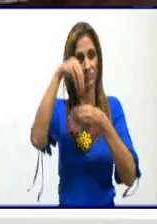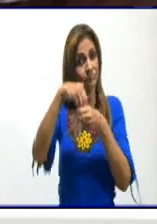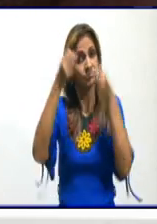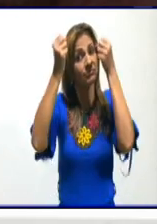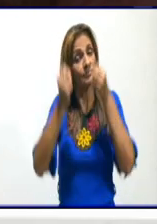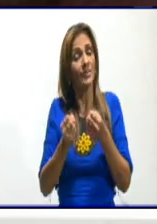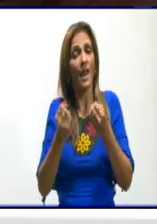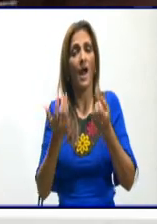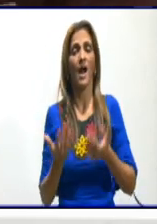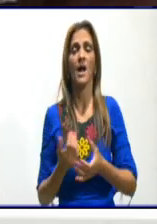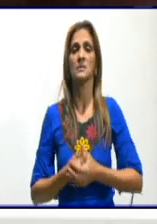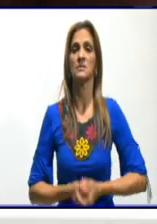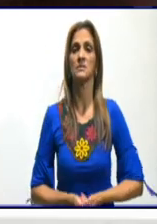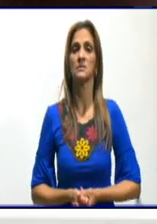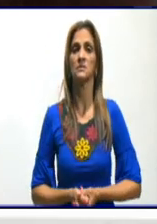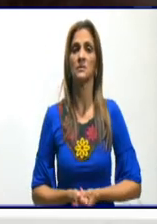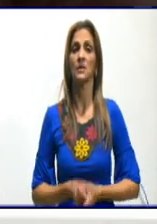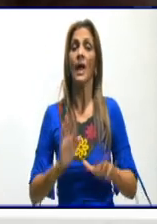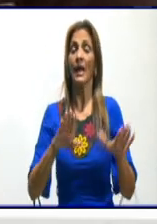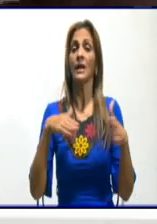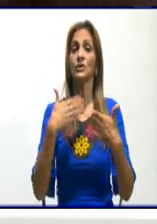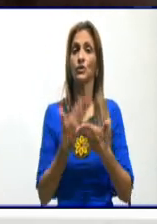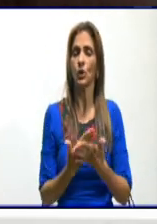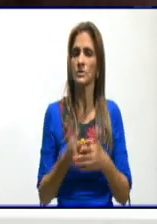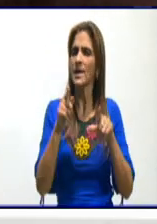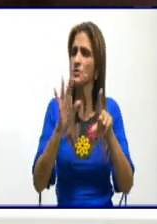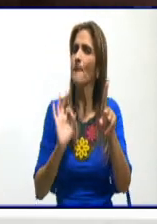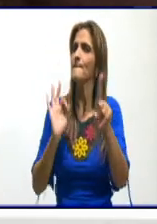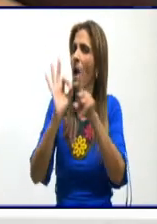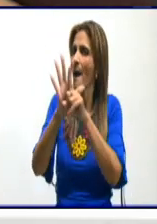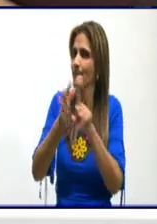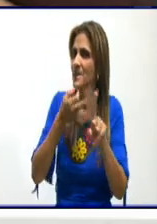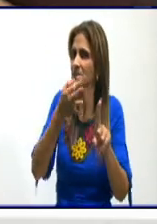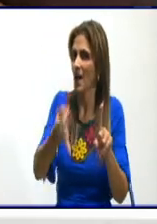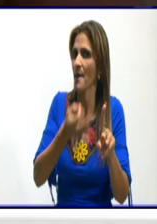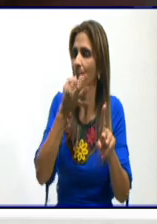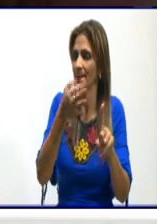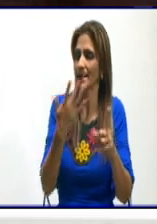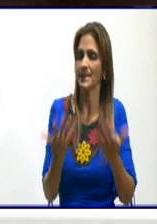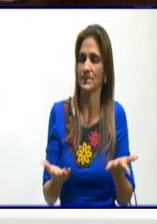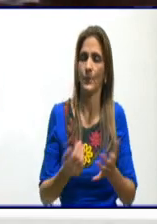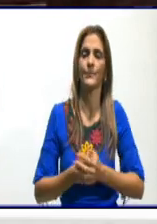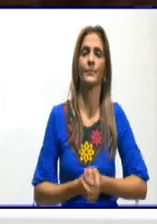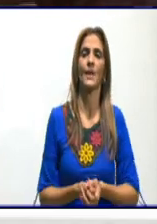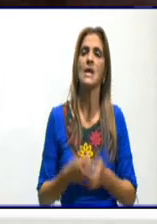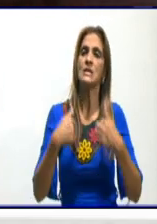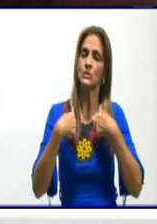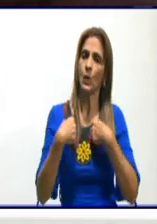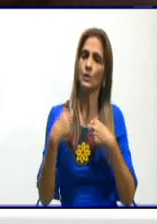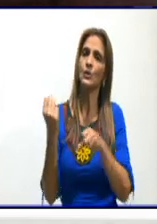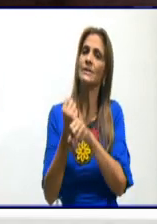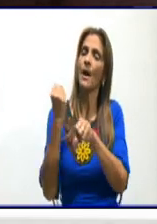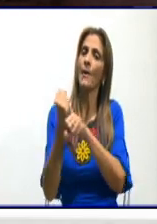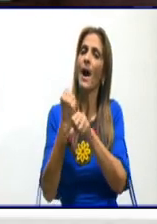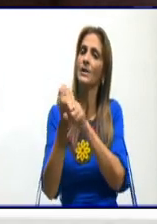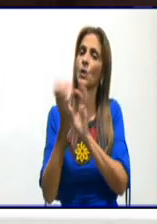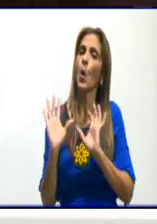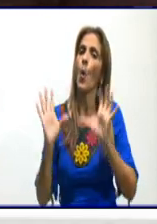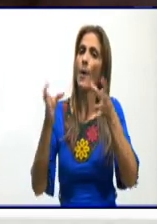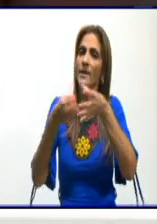podemos. Entonces, eso como introducción. Yo estoy aquí con un equipo de compañeros desde hace más de un